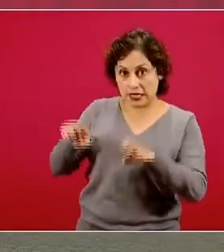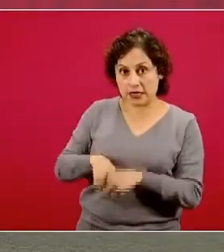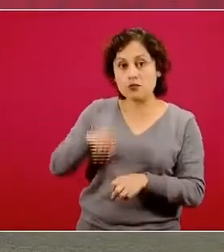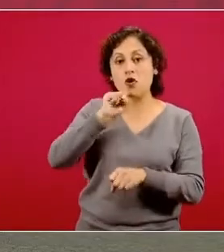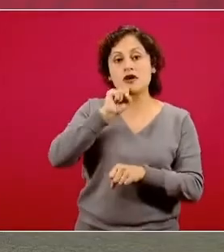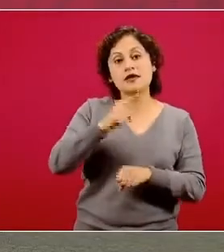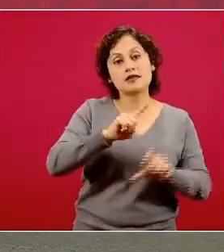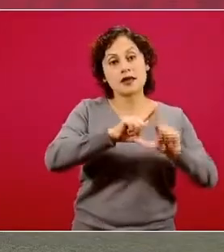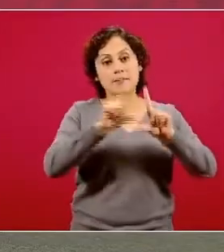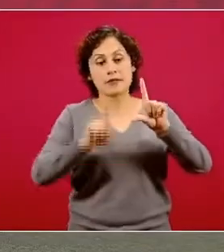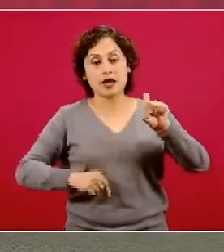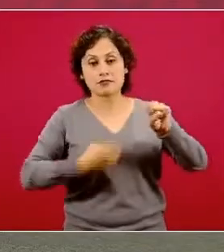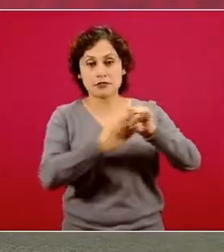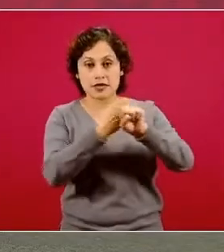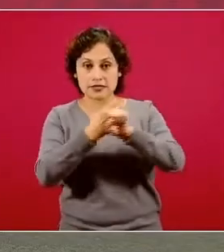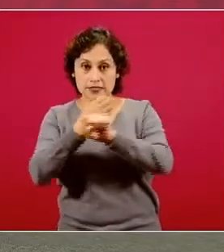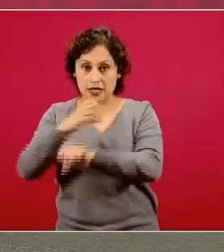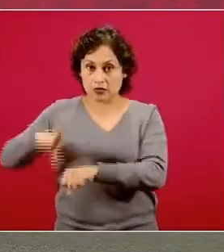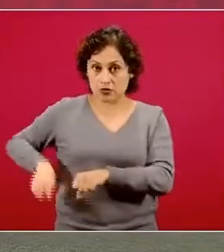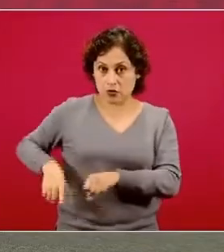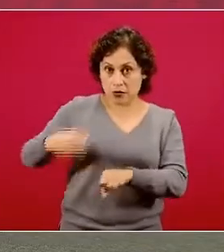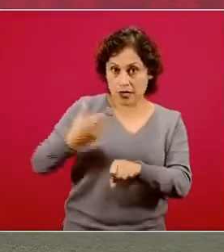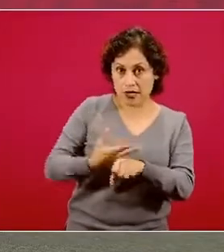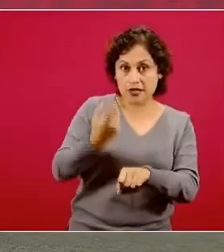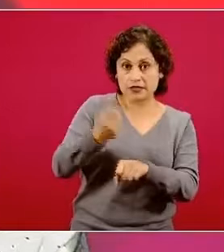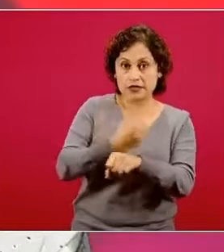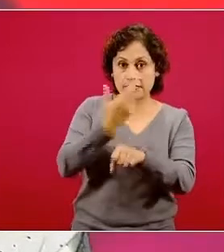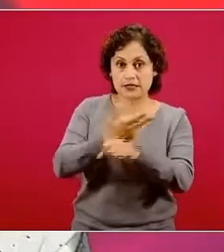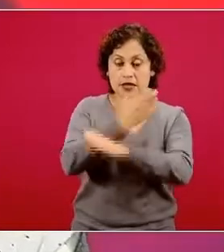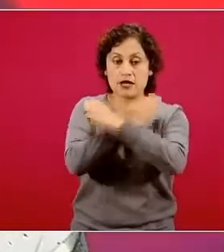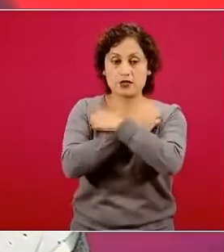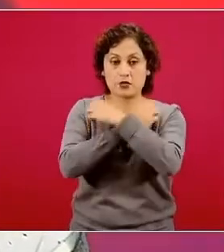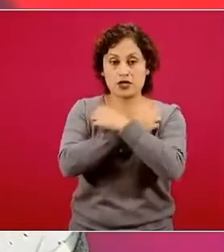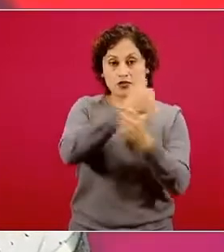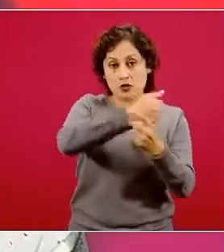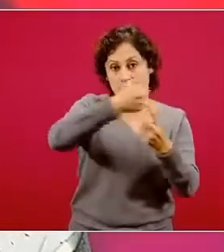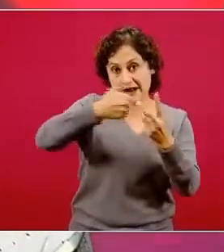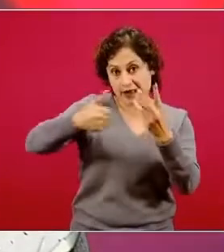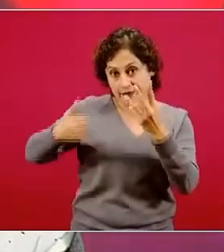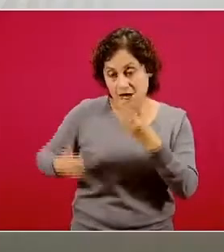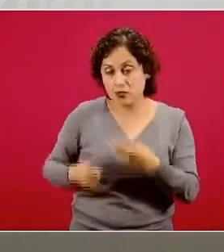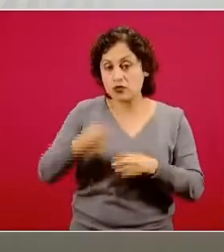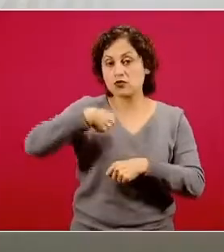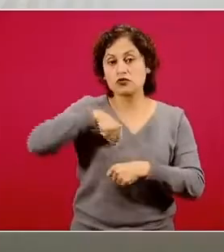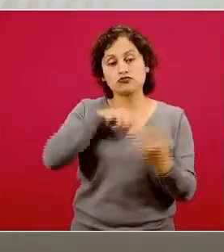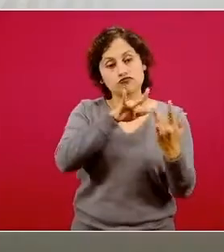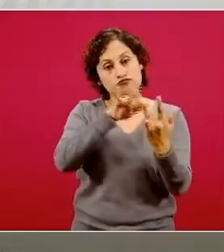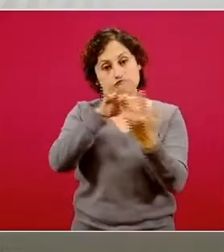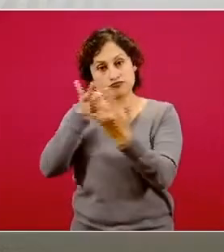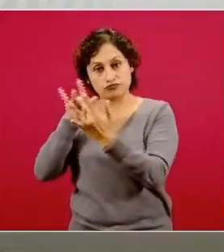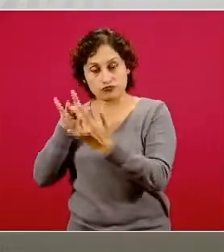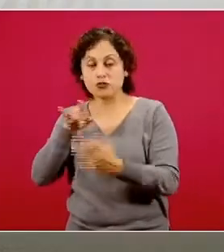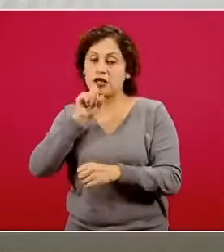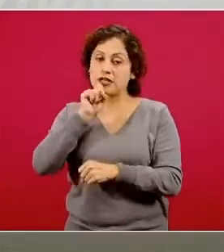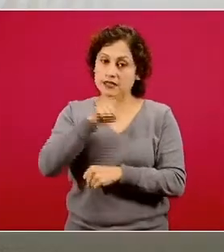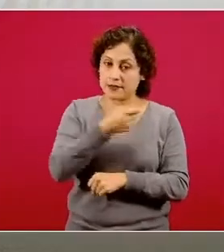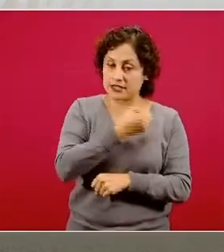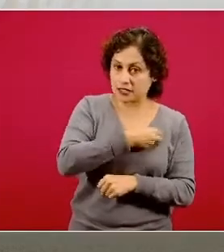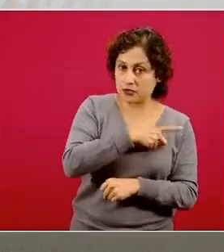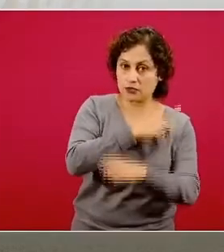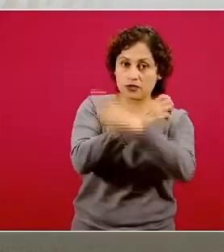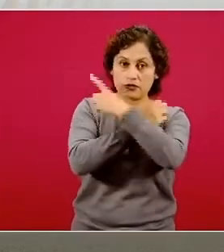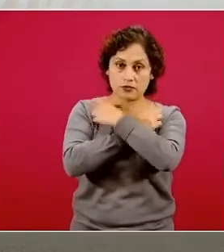titulares de los gobiernos estatales y de las secretarías estatales de salud. Inclusive